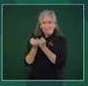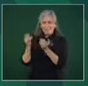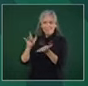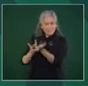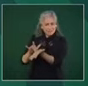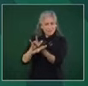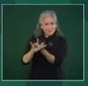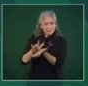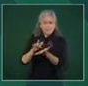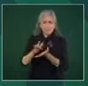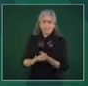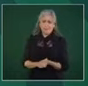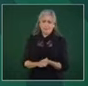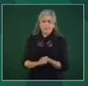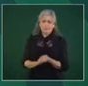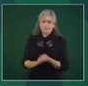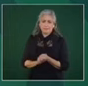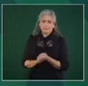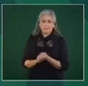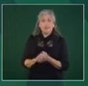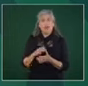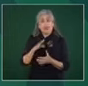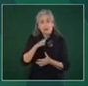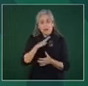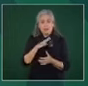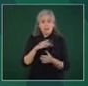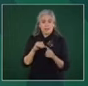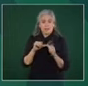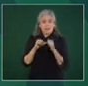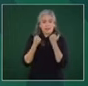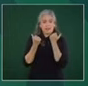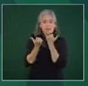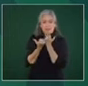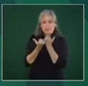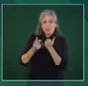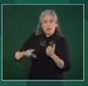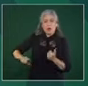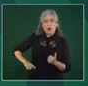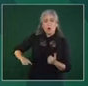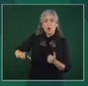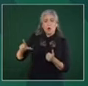supuestamente no gubernamentales de la sociedad